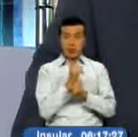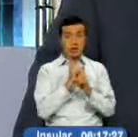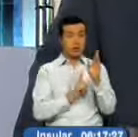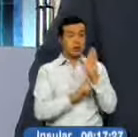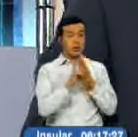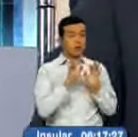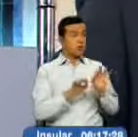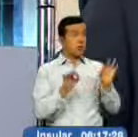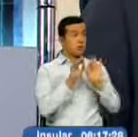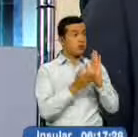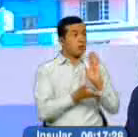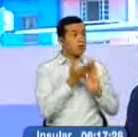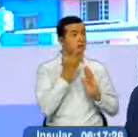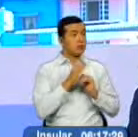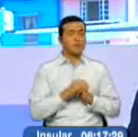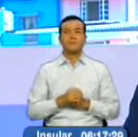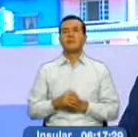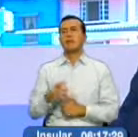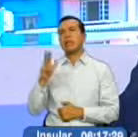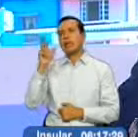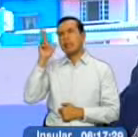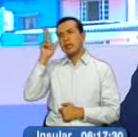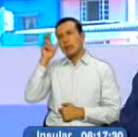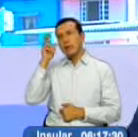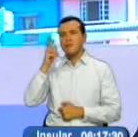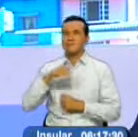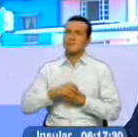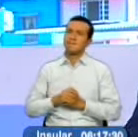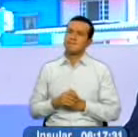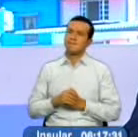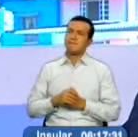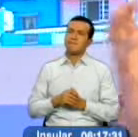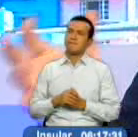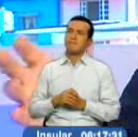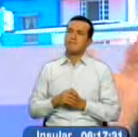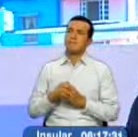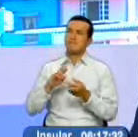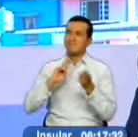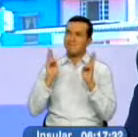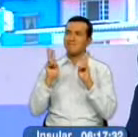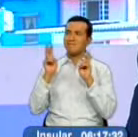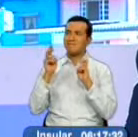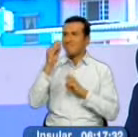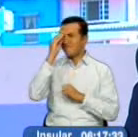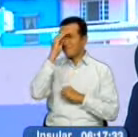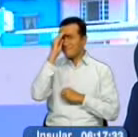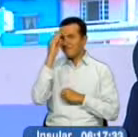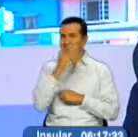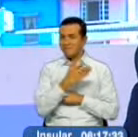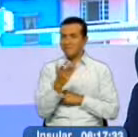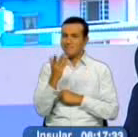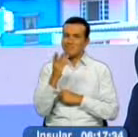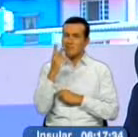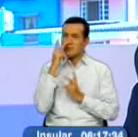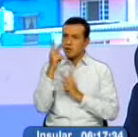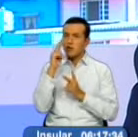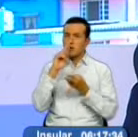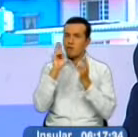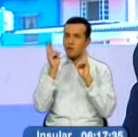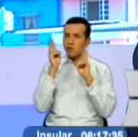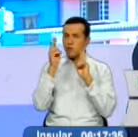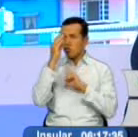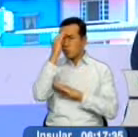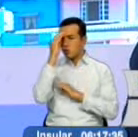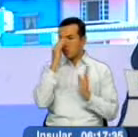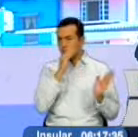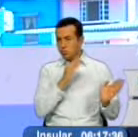desarrollo? Yo creo que si uno mira la reforma educativa por momentos, digamos, históricos, yo